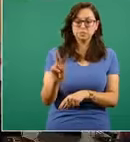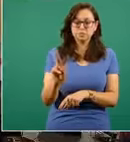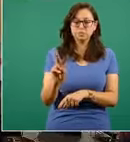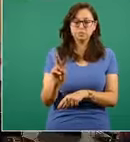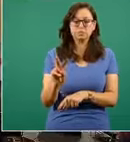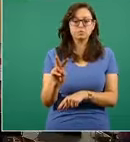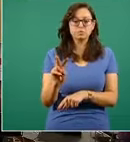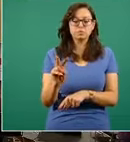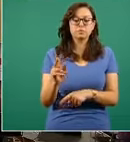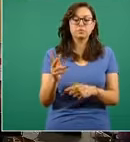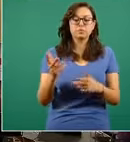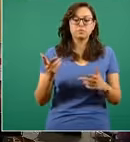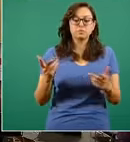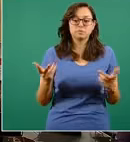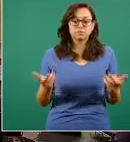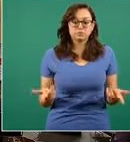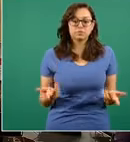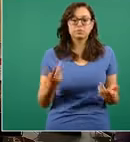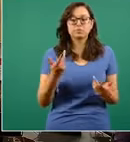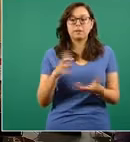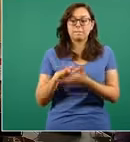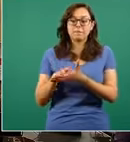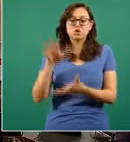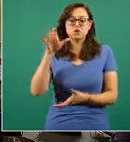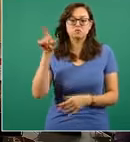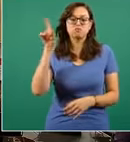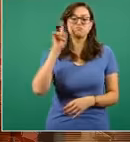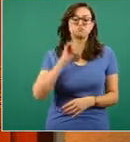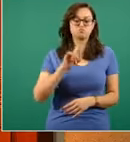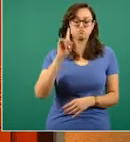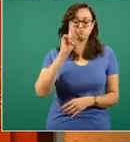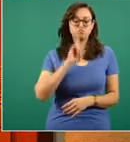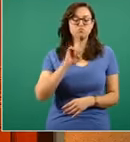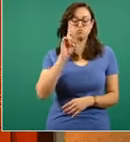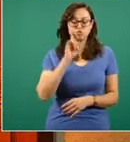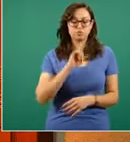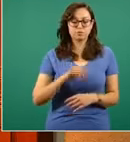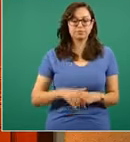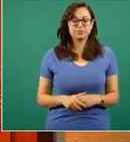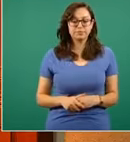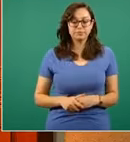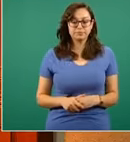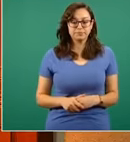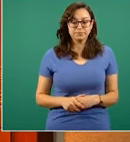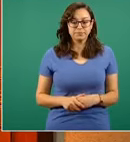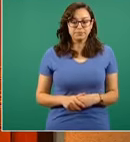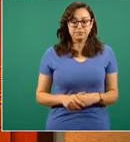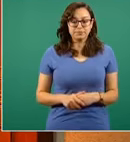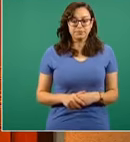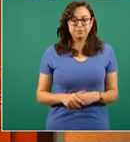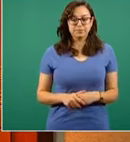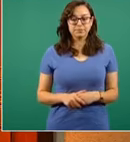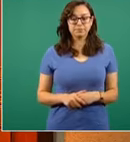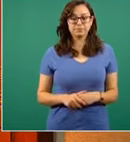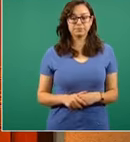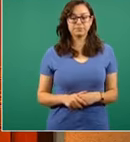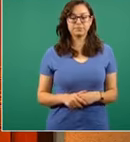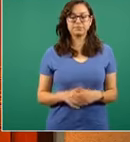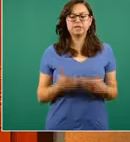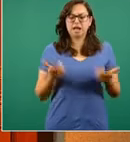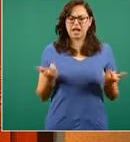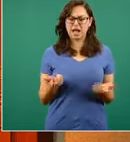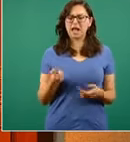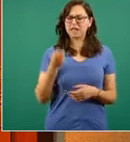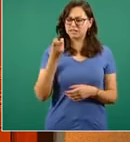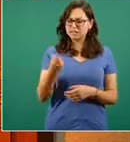una presentación para efectos del sexo mayor en el caso de las mujeres. Estamos conduciendo ya